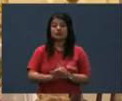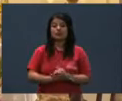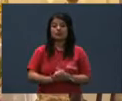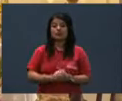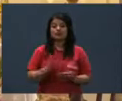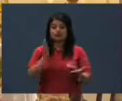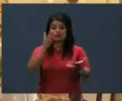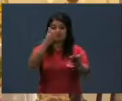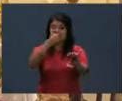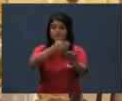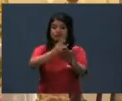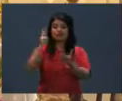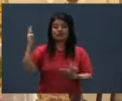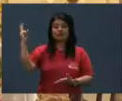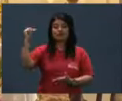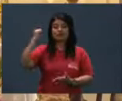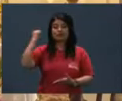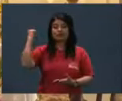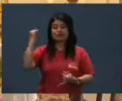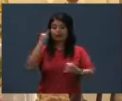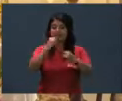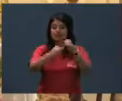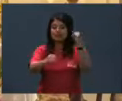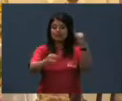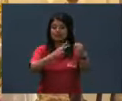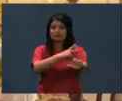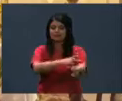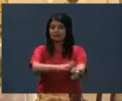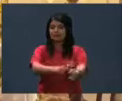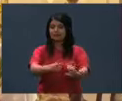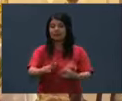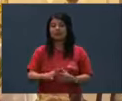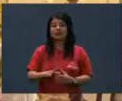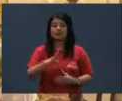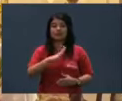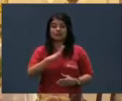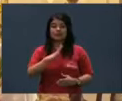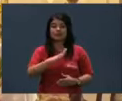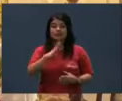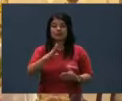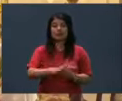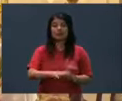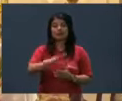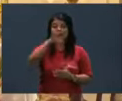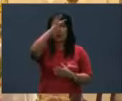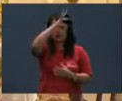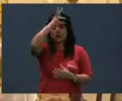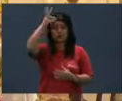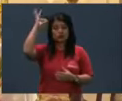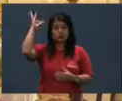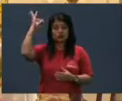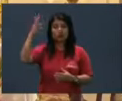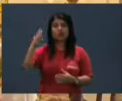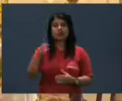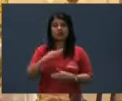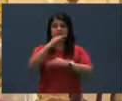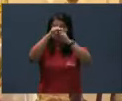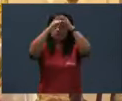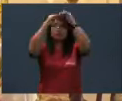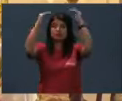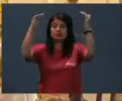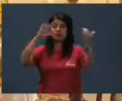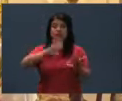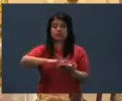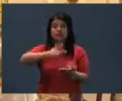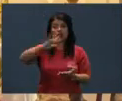lleguemos victoriosos al fin de la carrera y alcancemos con ellos la corona inmortal de la gloria. Por Cristo,